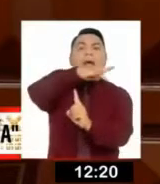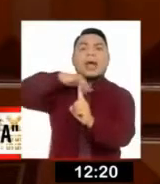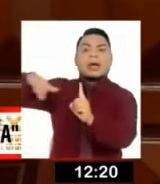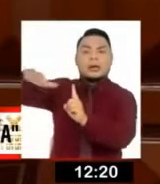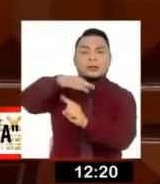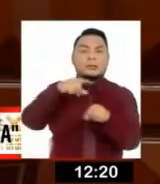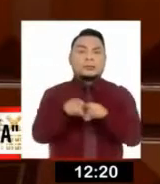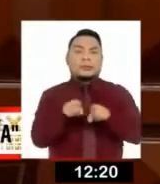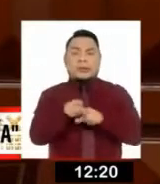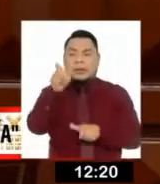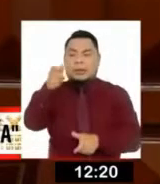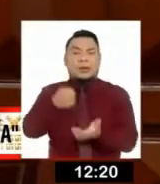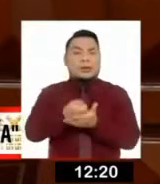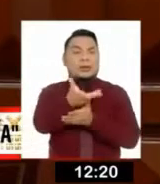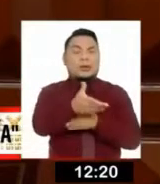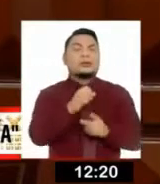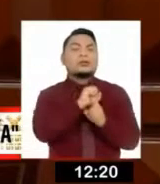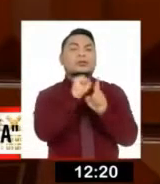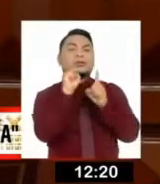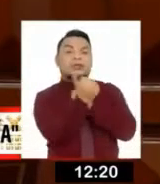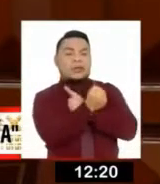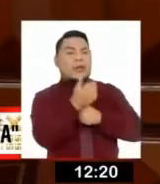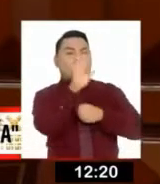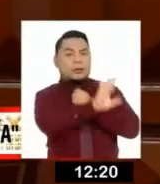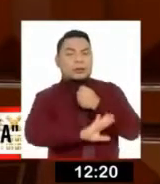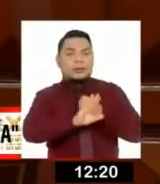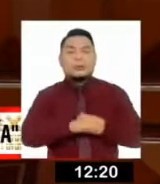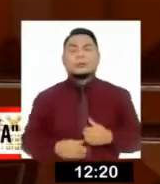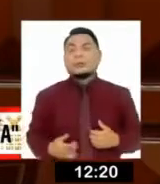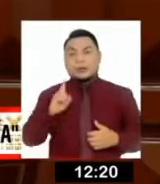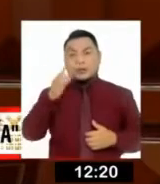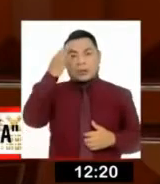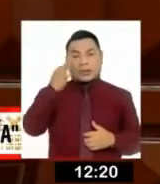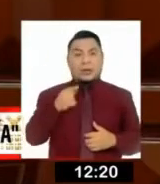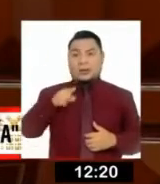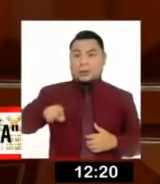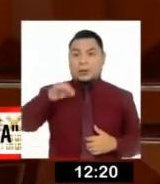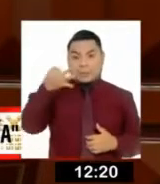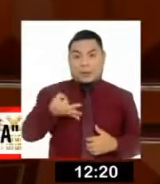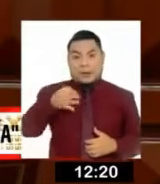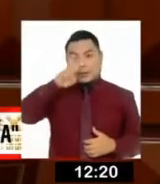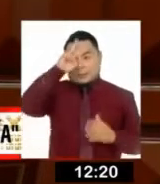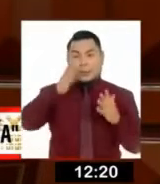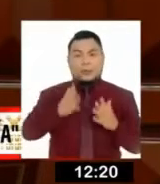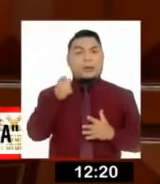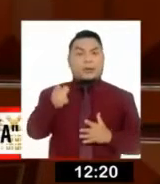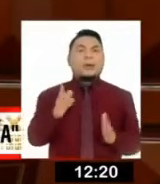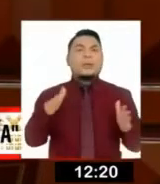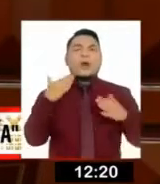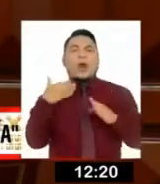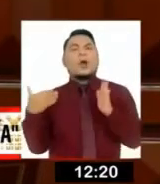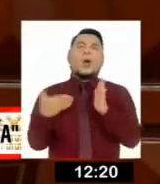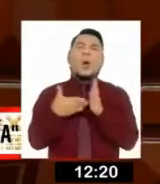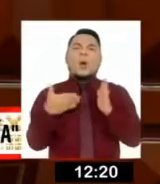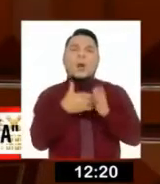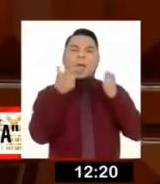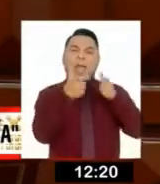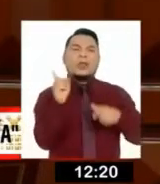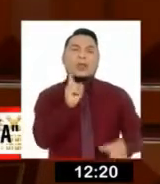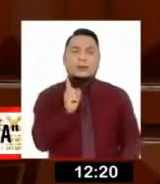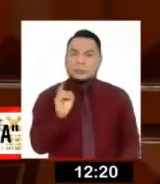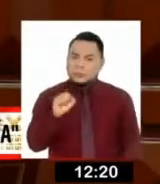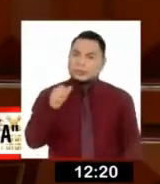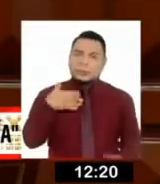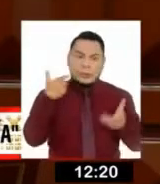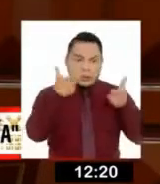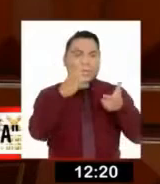del consumidor y de la sociedad. No creo que ningún verdadero peruano pueda estar en contra de este